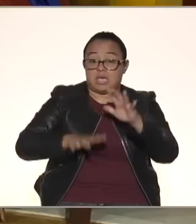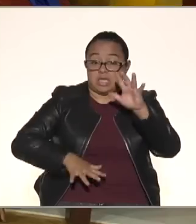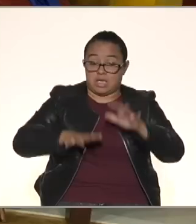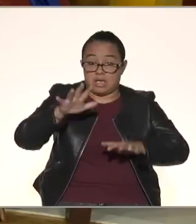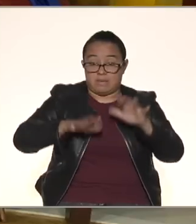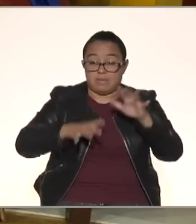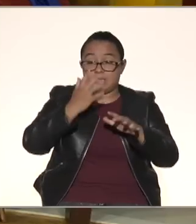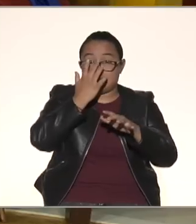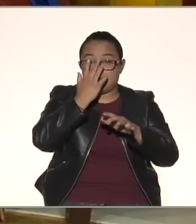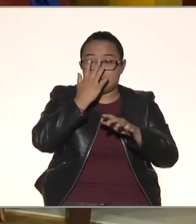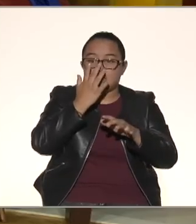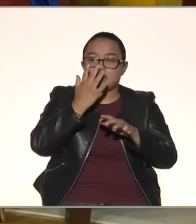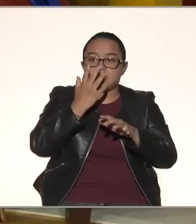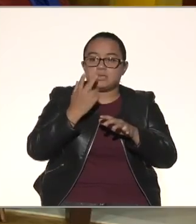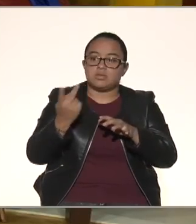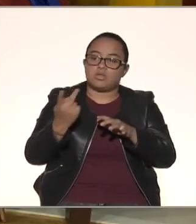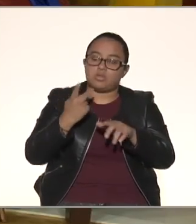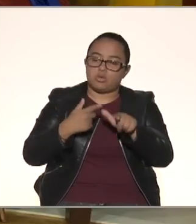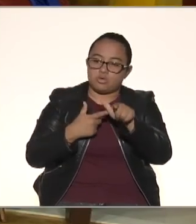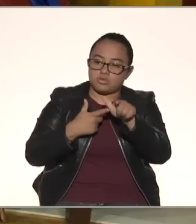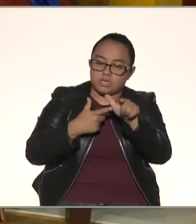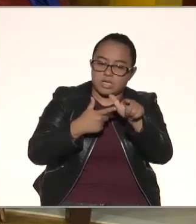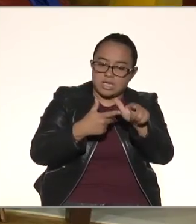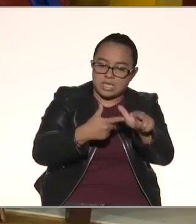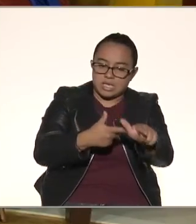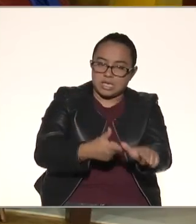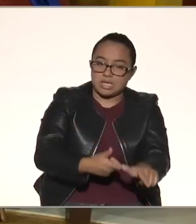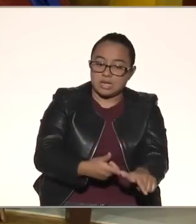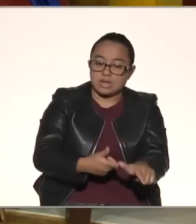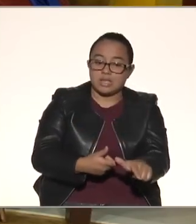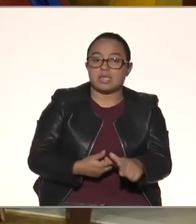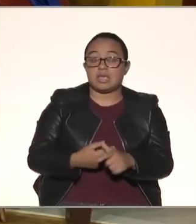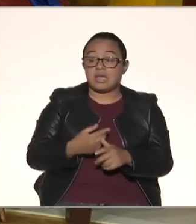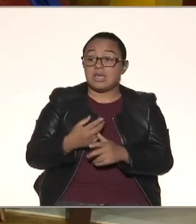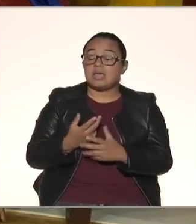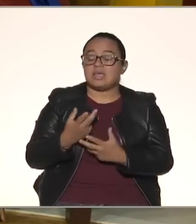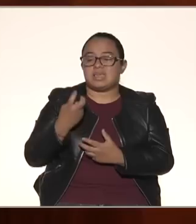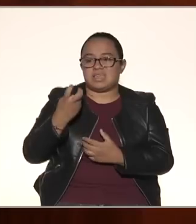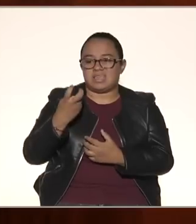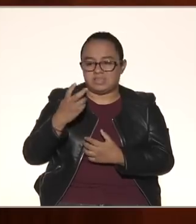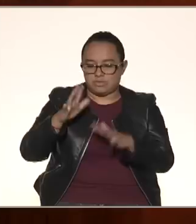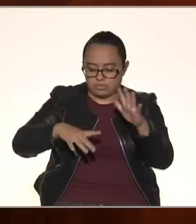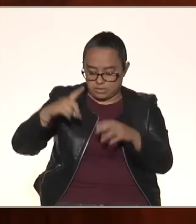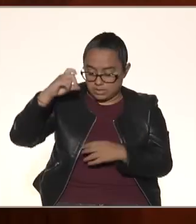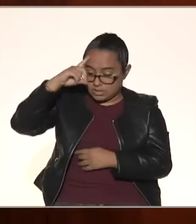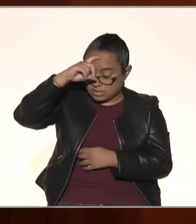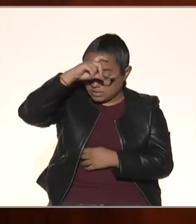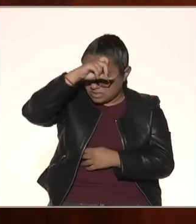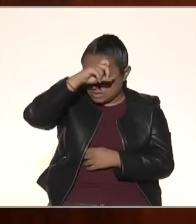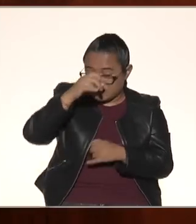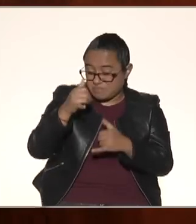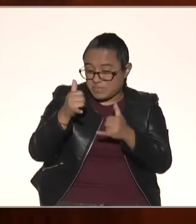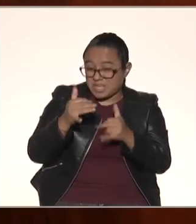concepto de permanencia en la persona al inicio creo que sí cuesta trabajo. Y sobre todo,